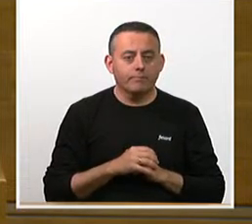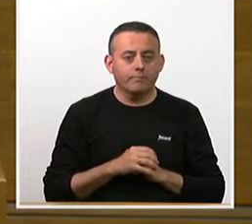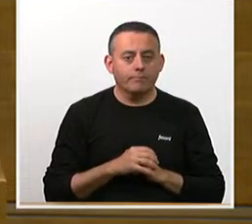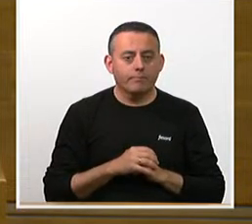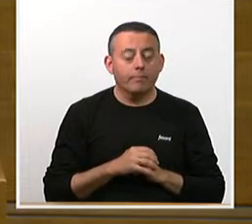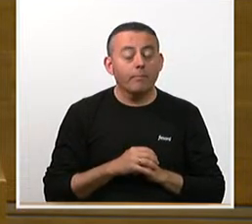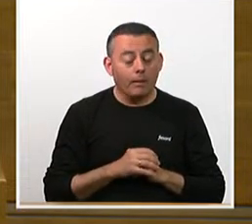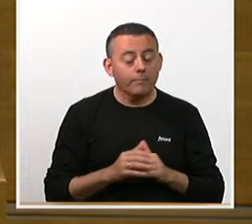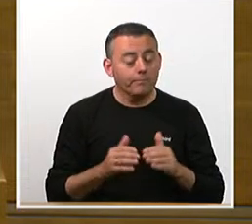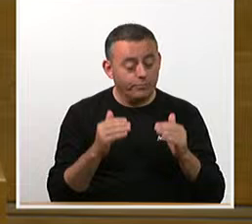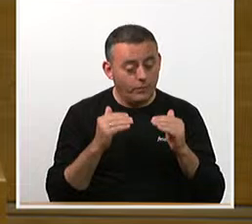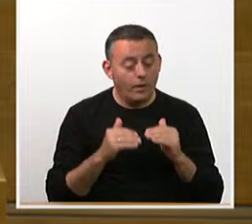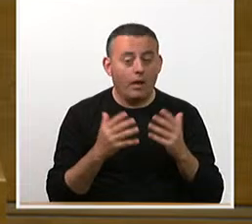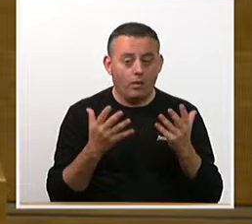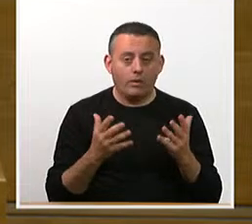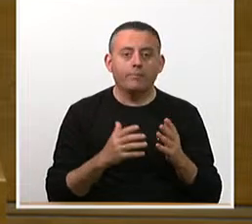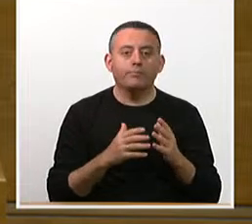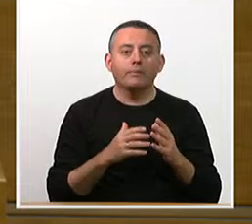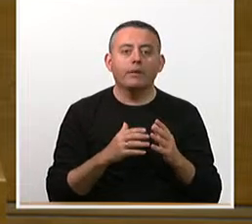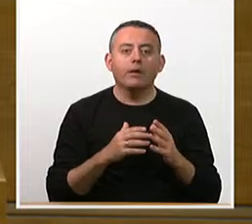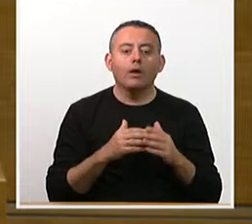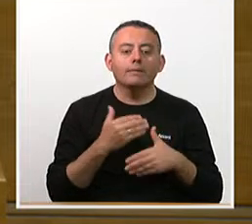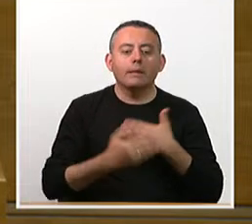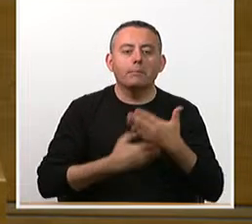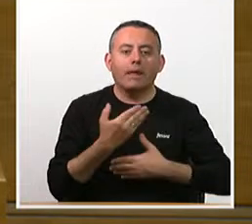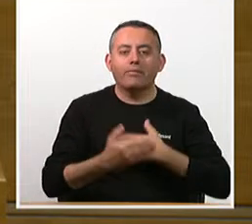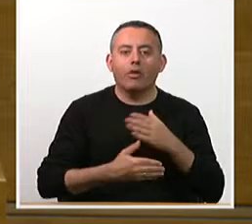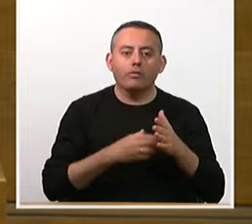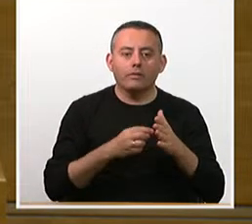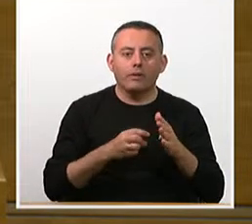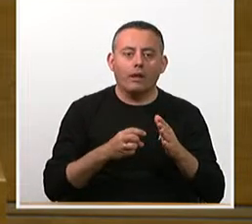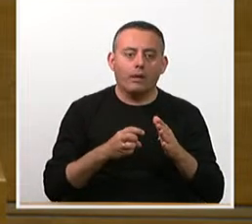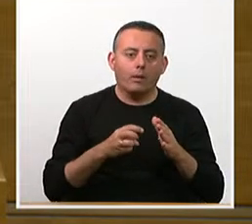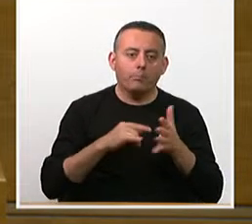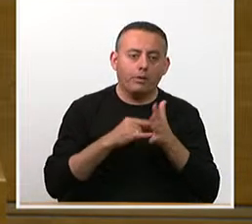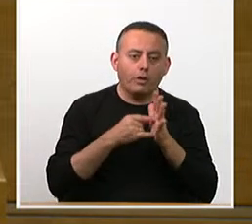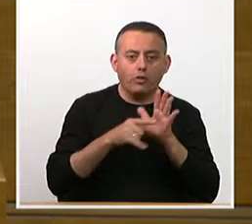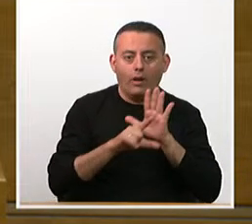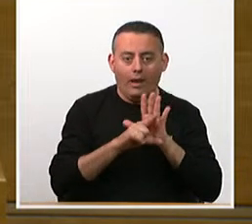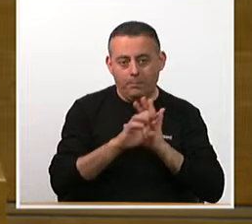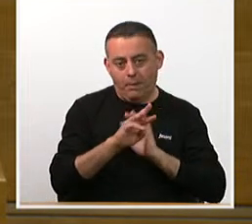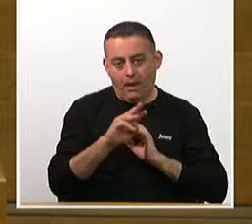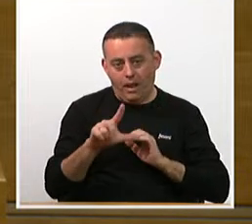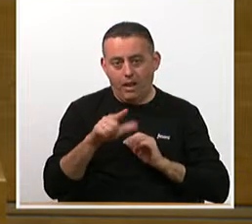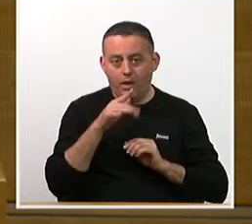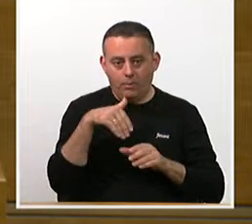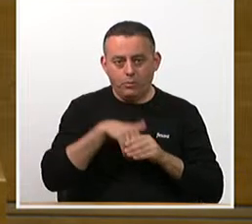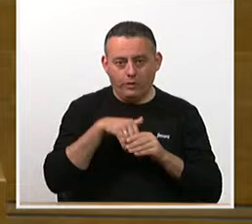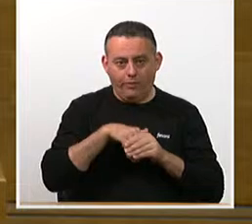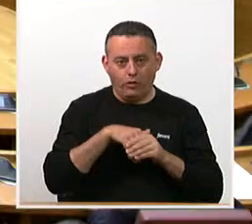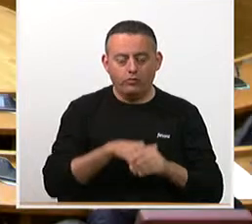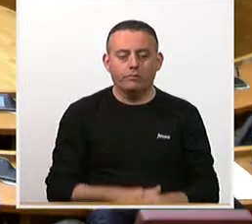pues votamos la tramitación del decreto ley como proyecto de ley comienza la